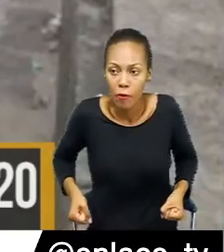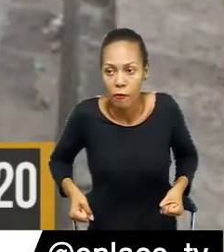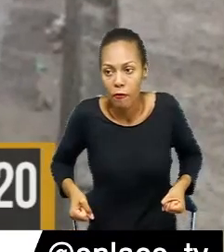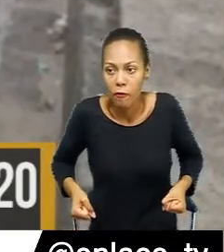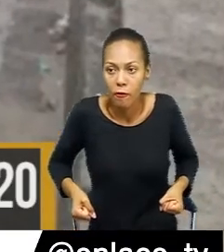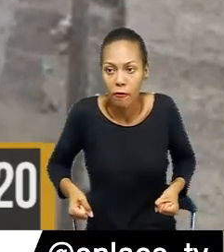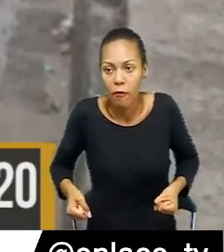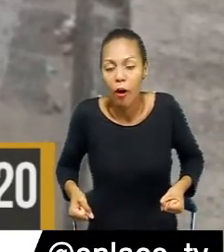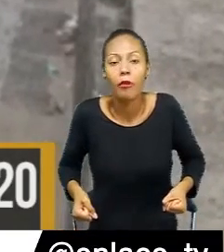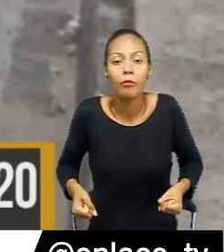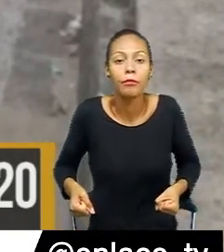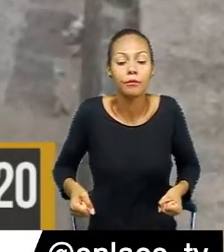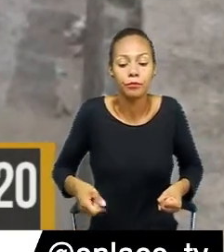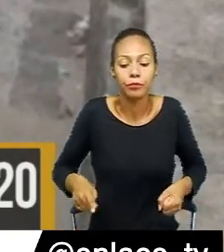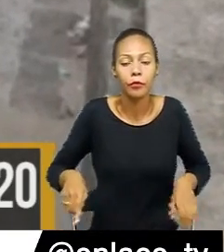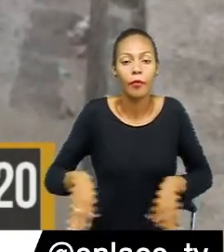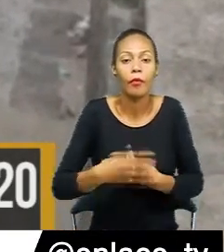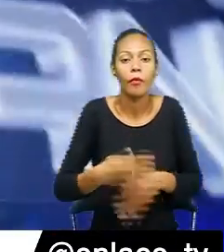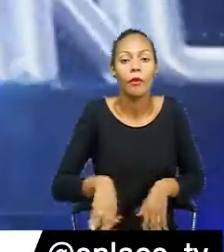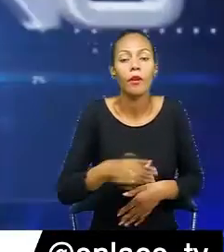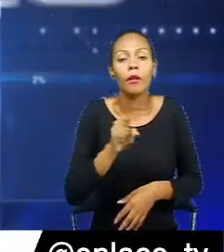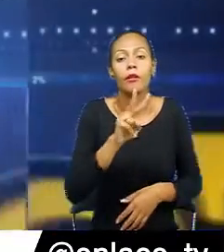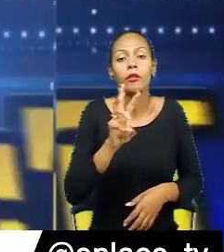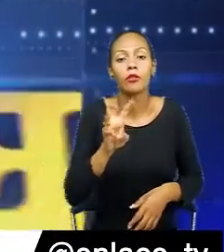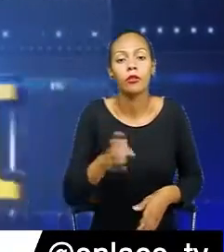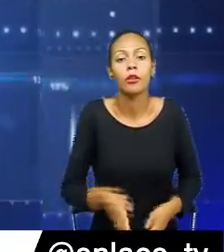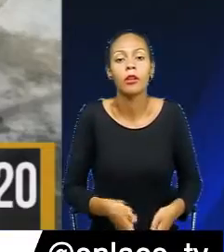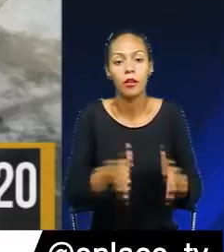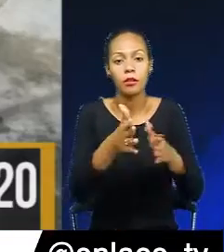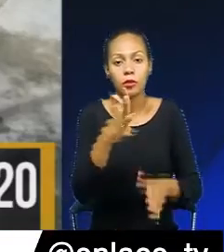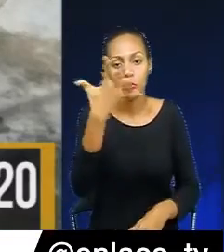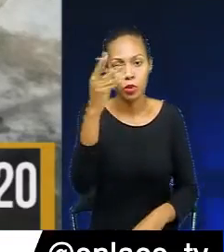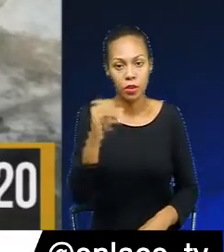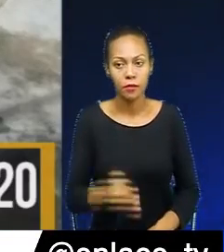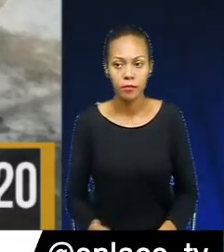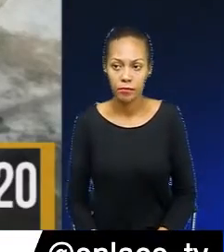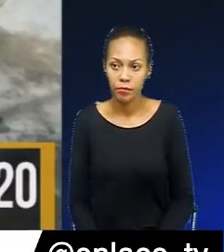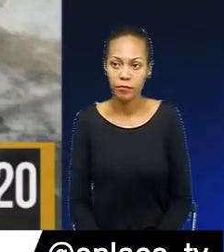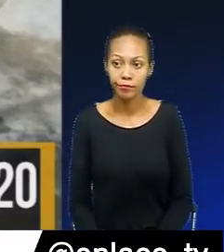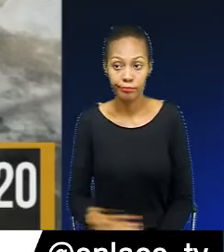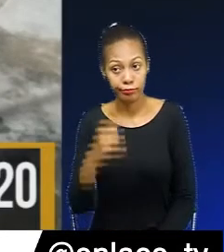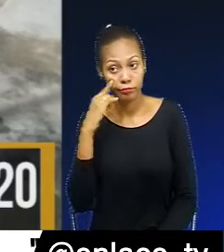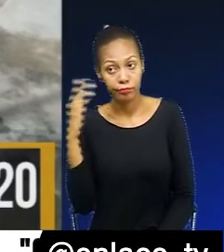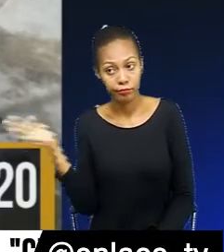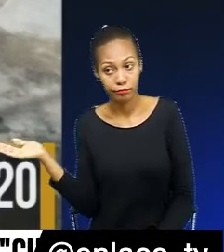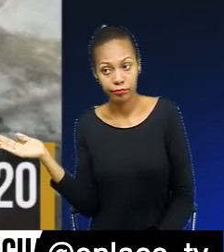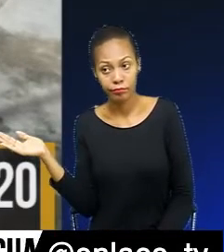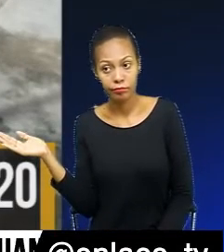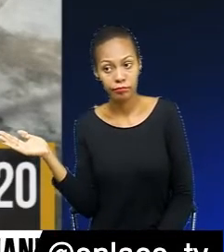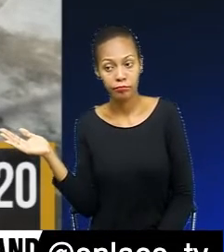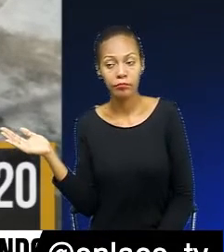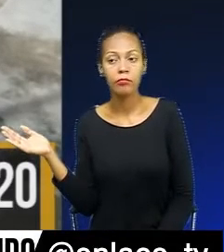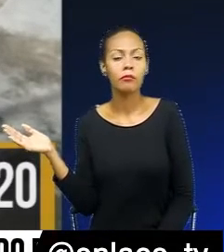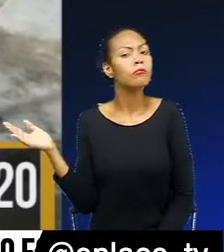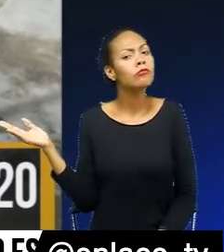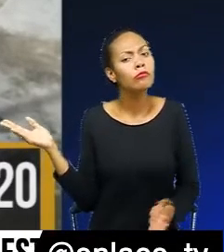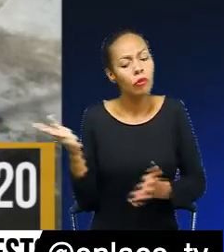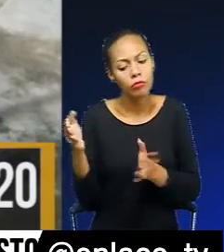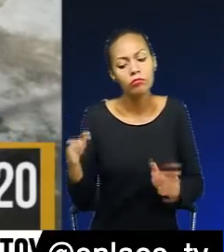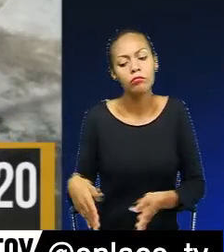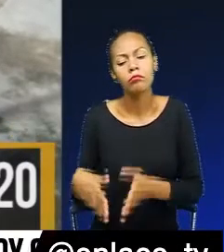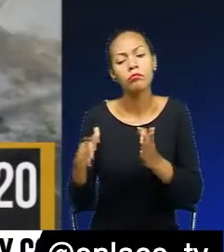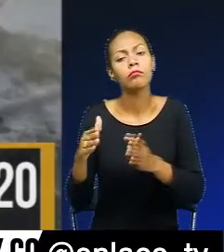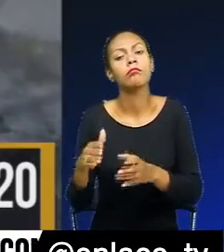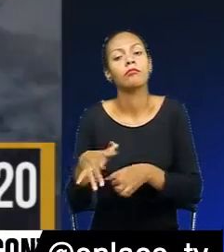como lo es la carrera 28 con calle 50. Esa es la vía que conduce al barrio Chapinero. Desde aquí,